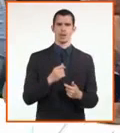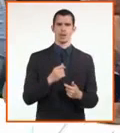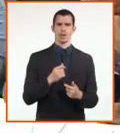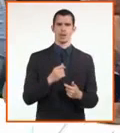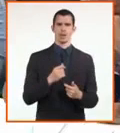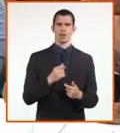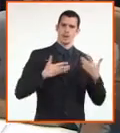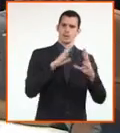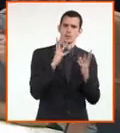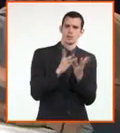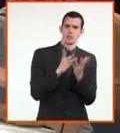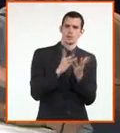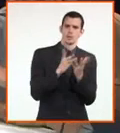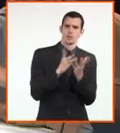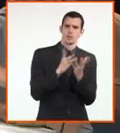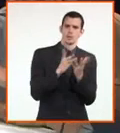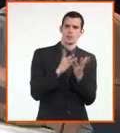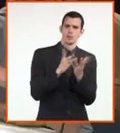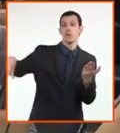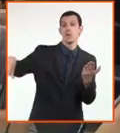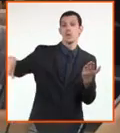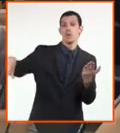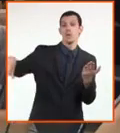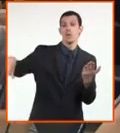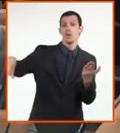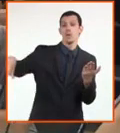participación consciente y activa de sus miembros, la